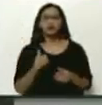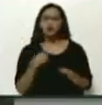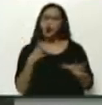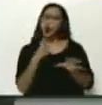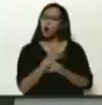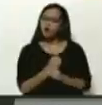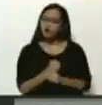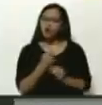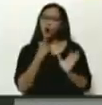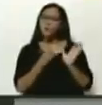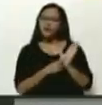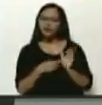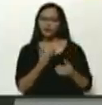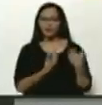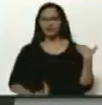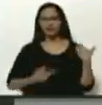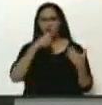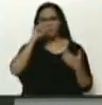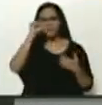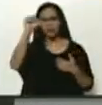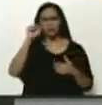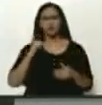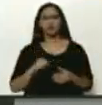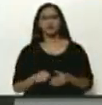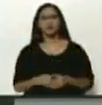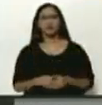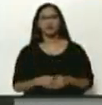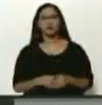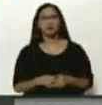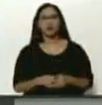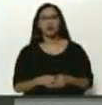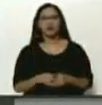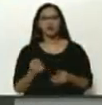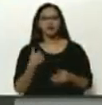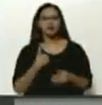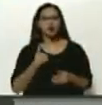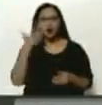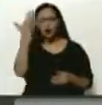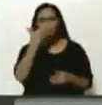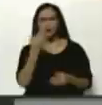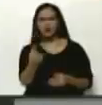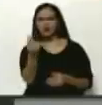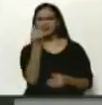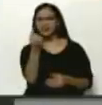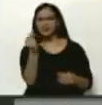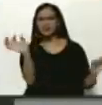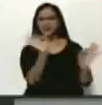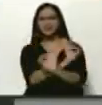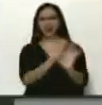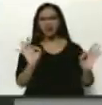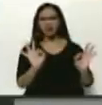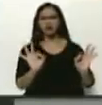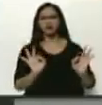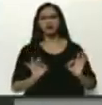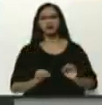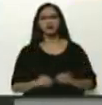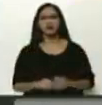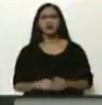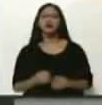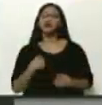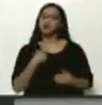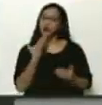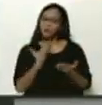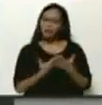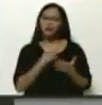en el presidente Nicolás Maduro. No me ha dado señales de dudar para que ayude de ninguna manera. Le pido a nuestro